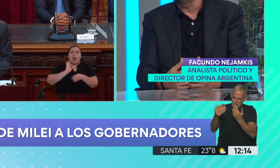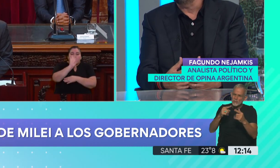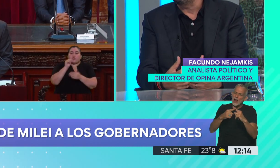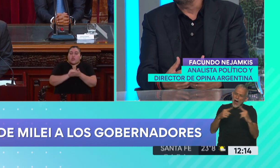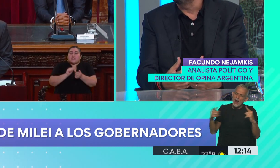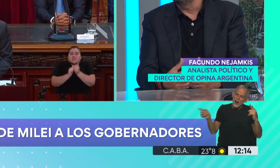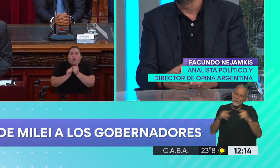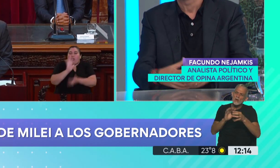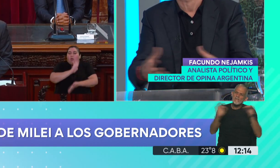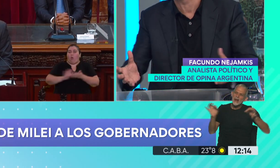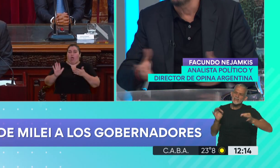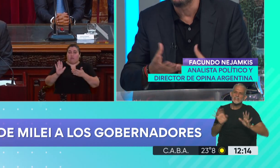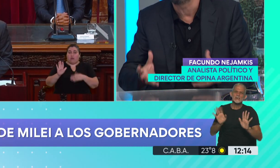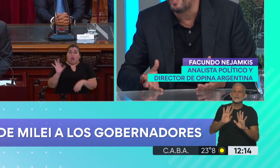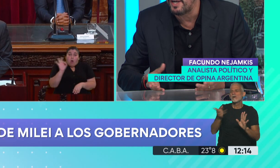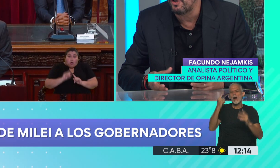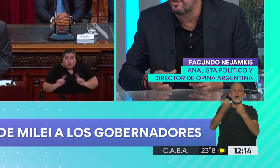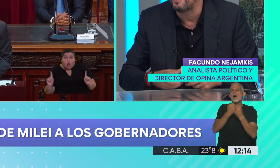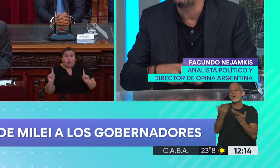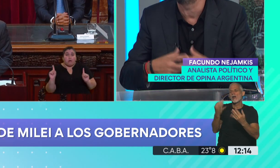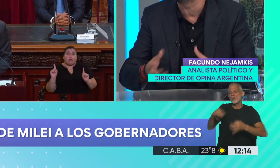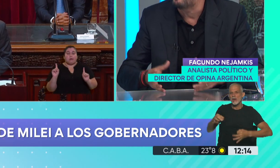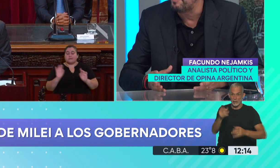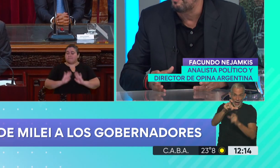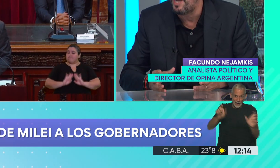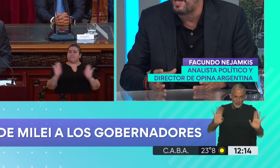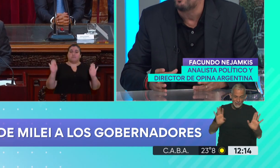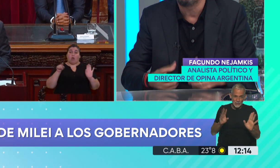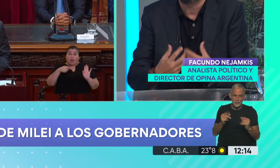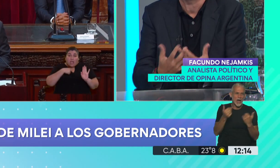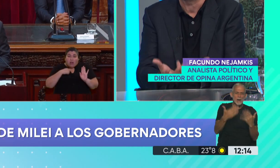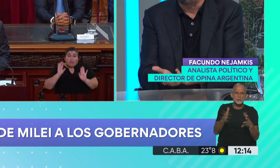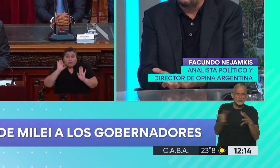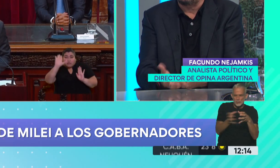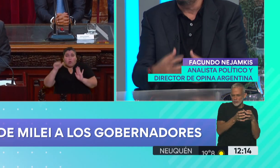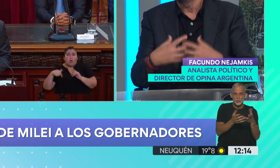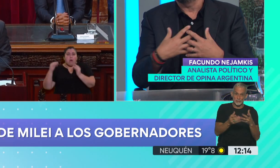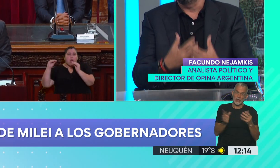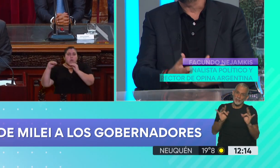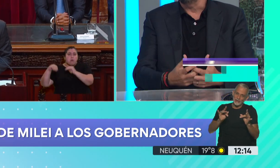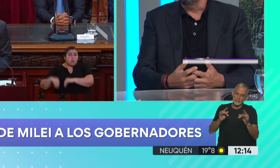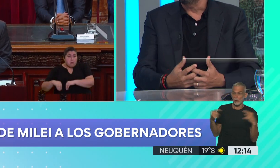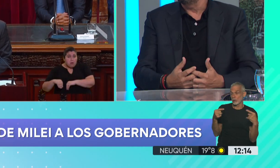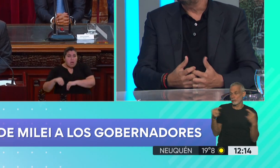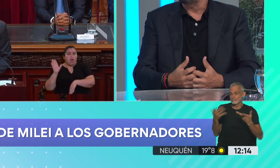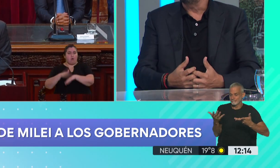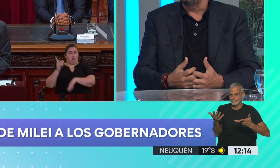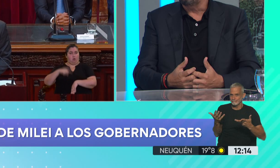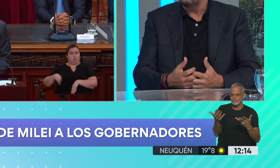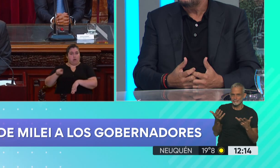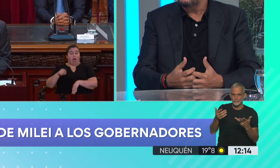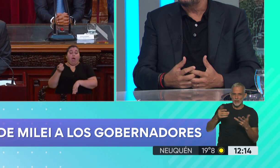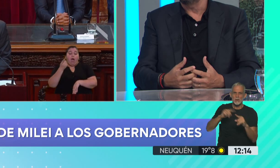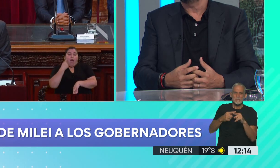a esa frase común de que se pongan de acuerdo, que tiren todos para el mismo lado. A veces es difícil, porque a veces hay momentos de mucha